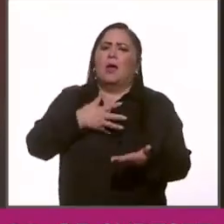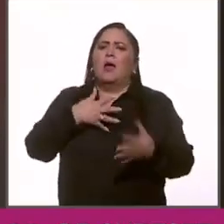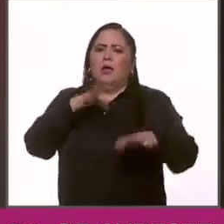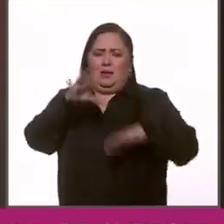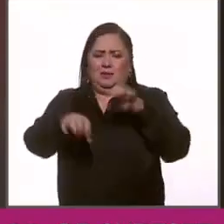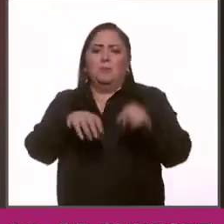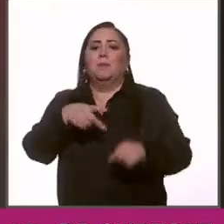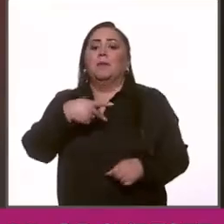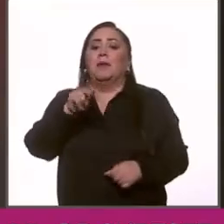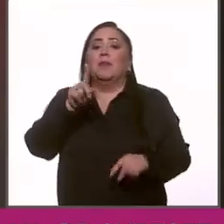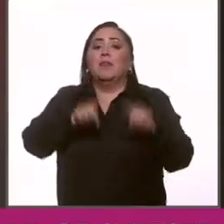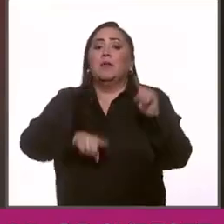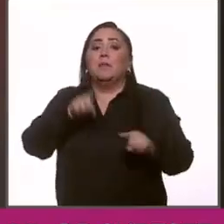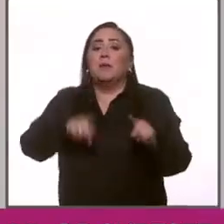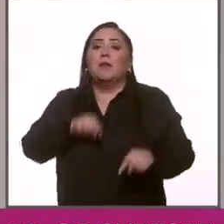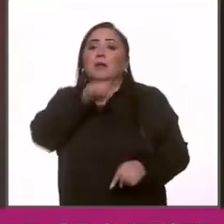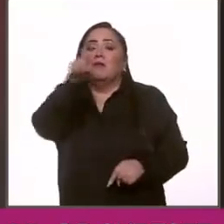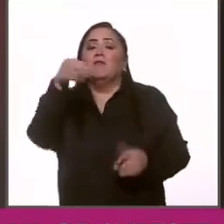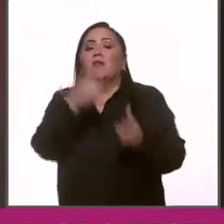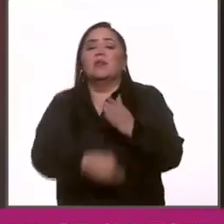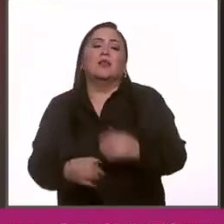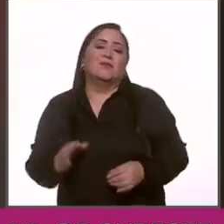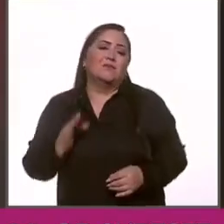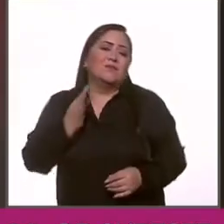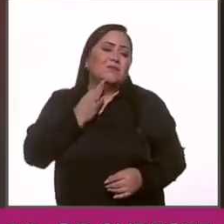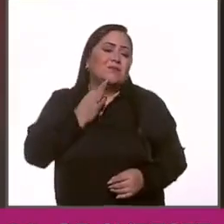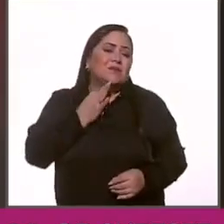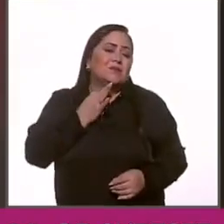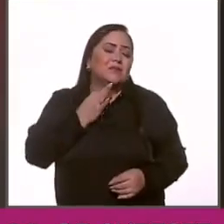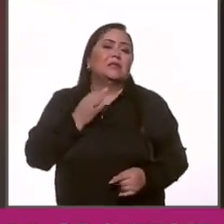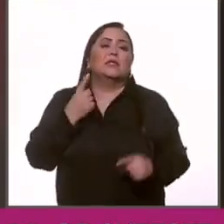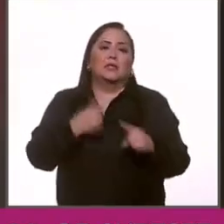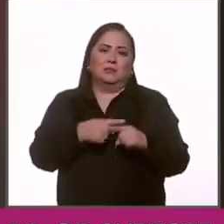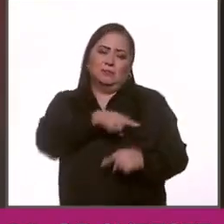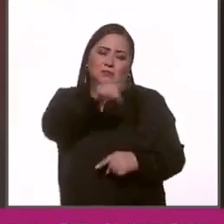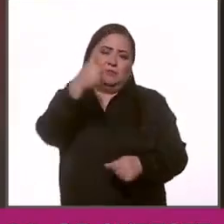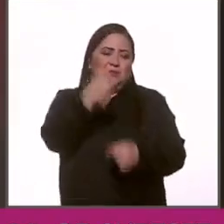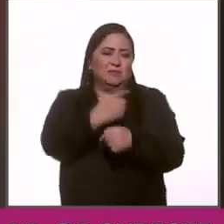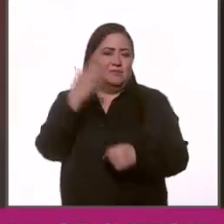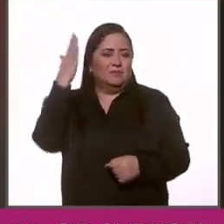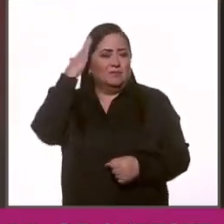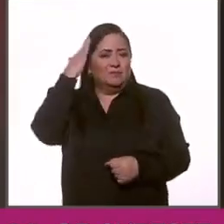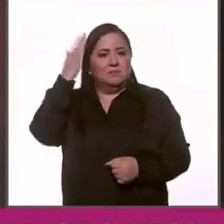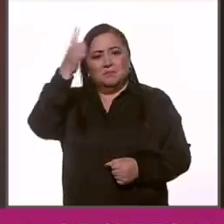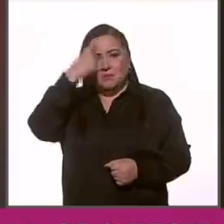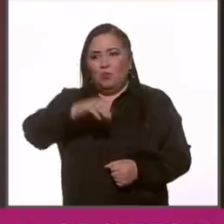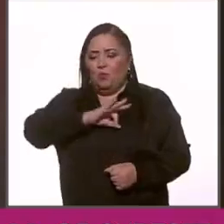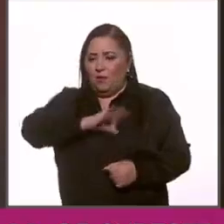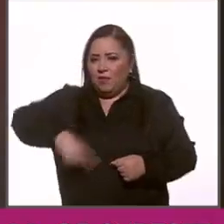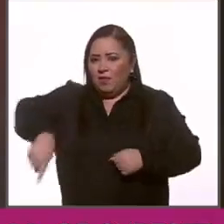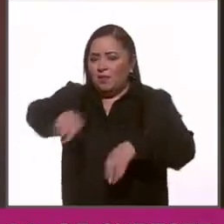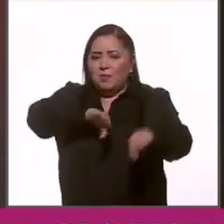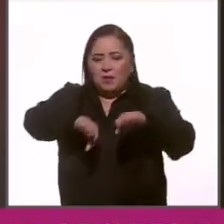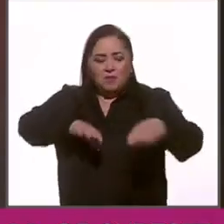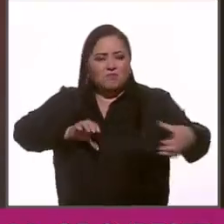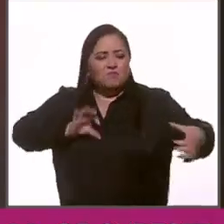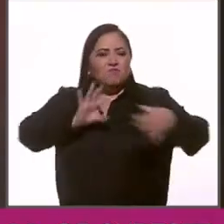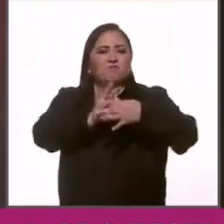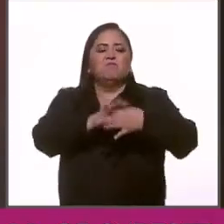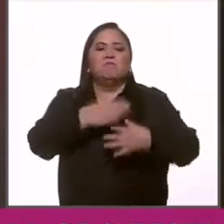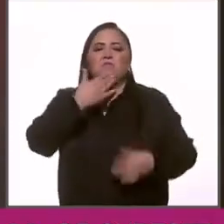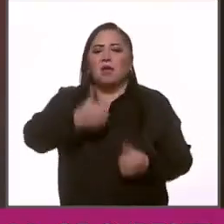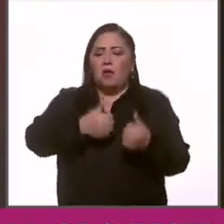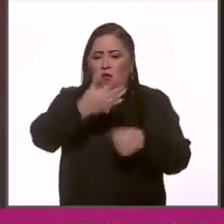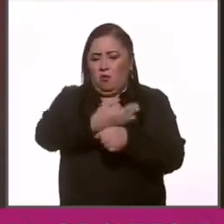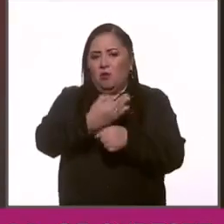flagrancia depende de las fiscalías tiene que ver con el papel de las fiscalías para que logremos que cada